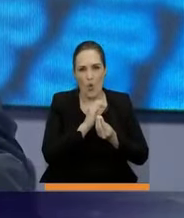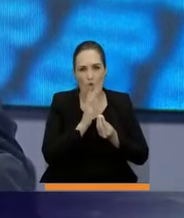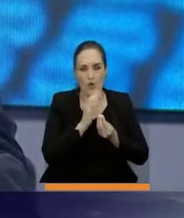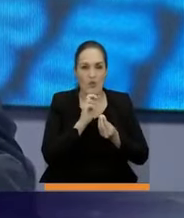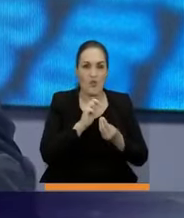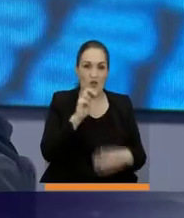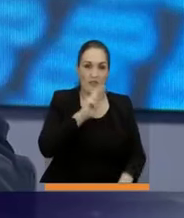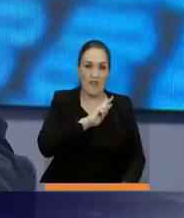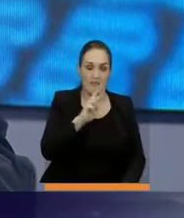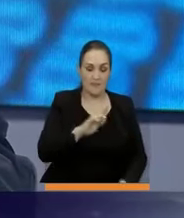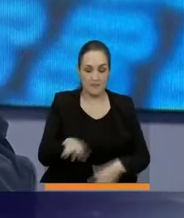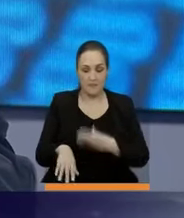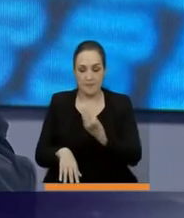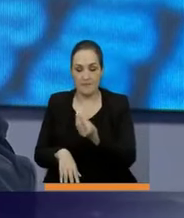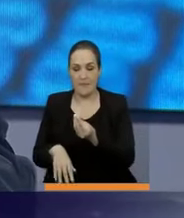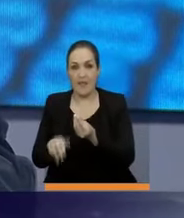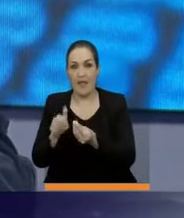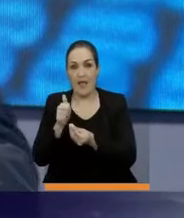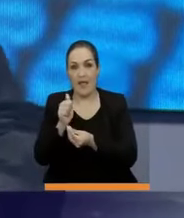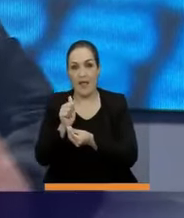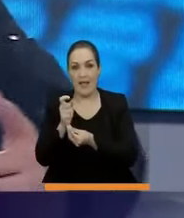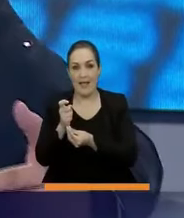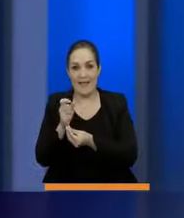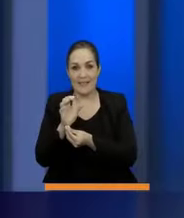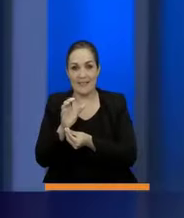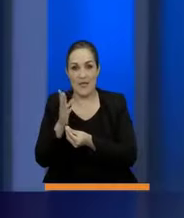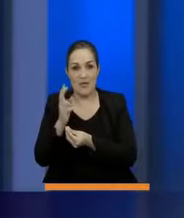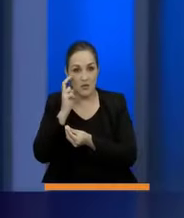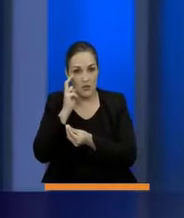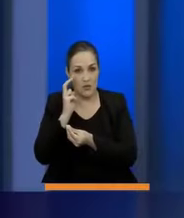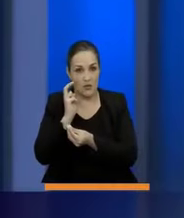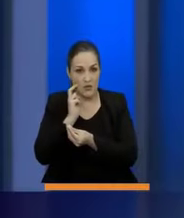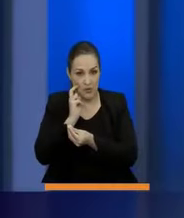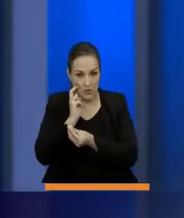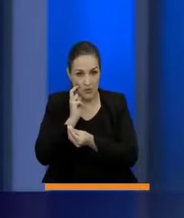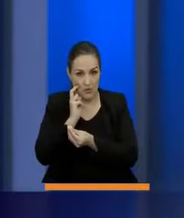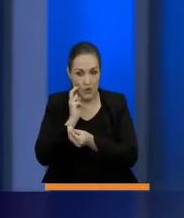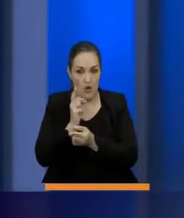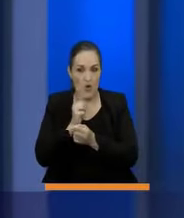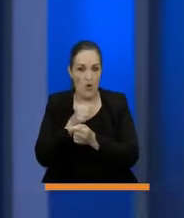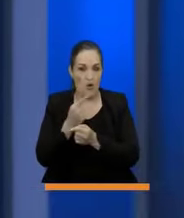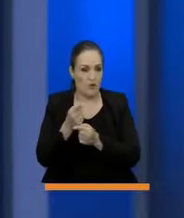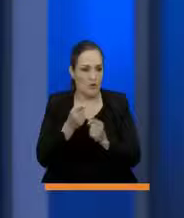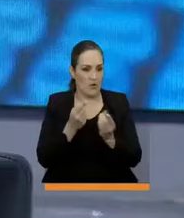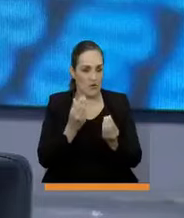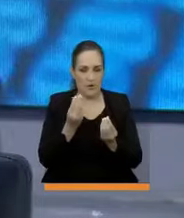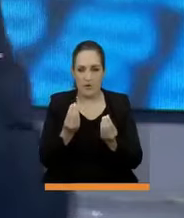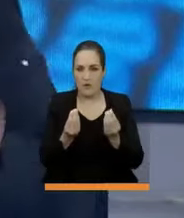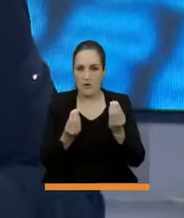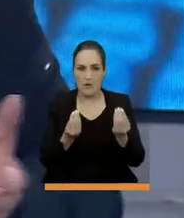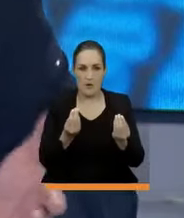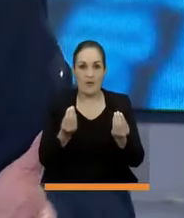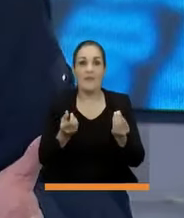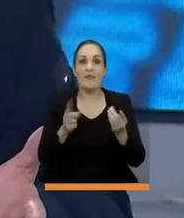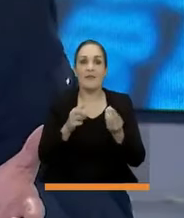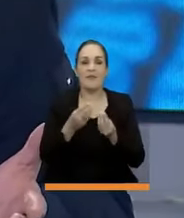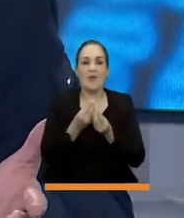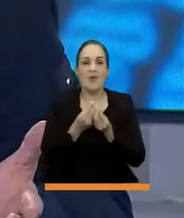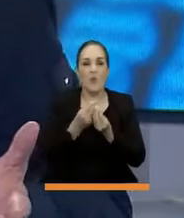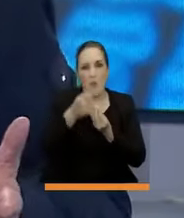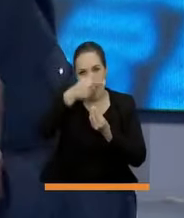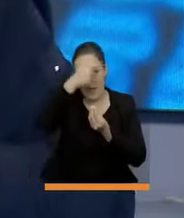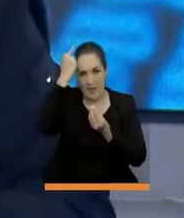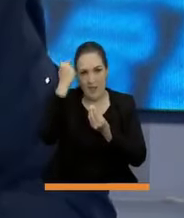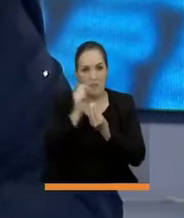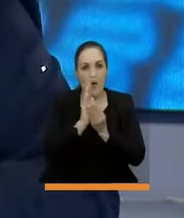autodefensas gaitanistas en Chocó, otros casos que son conocidos, por ejemplo, en Inmaculada, en el Valle